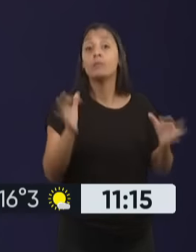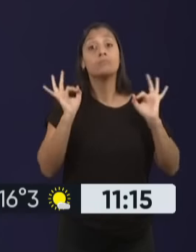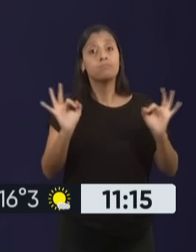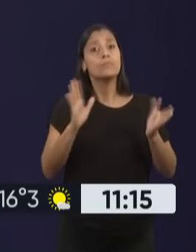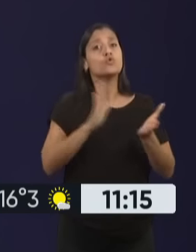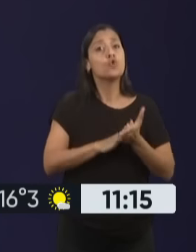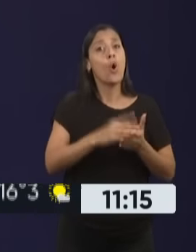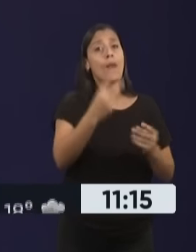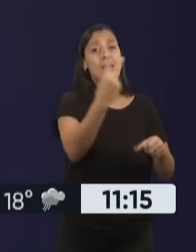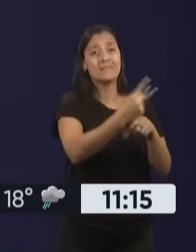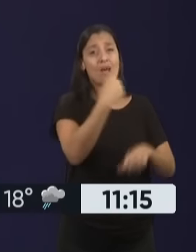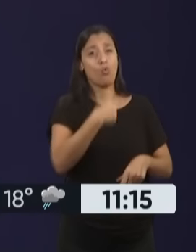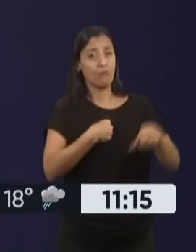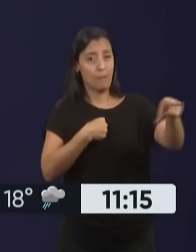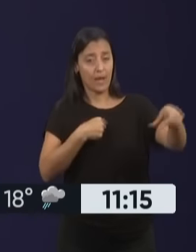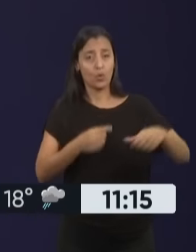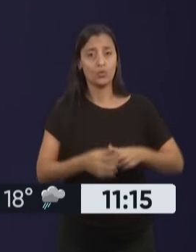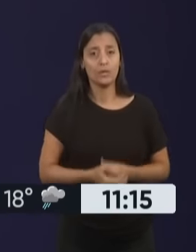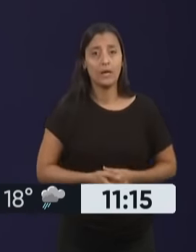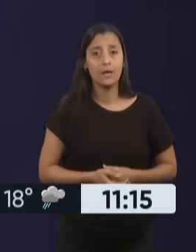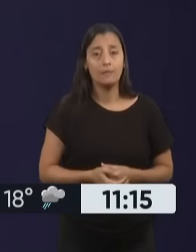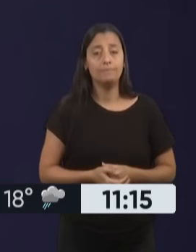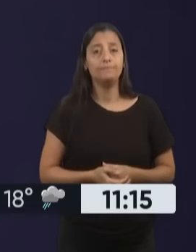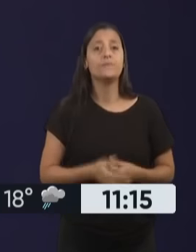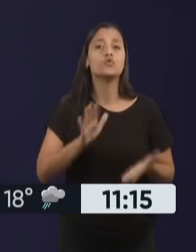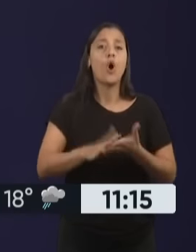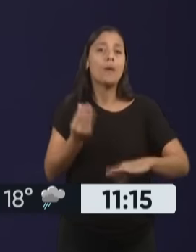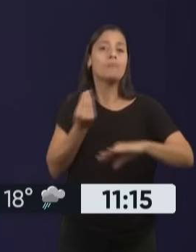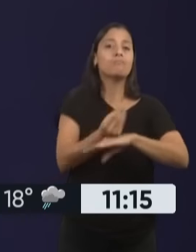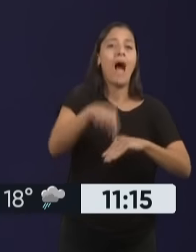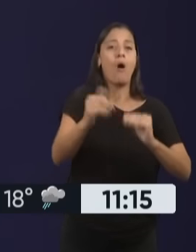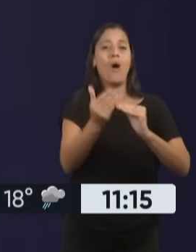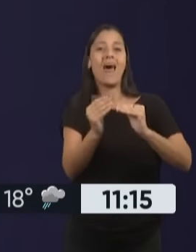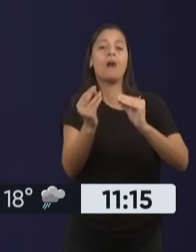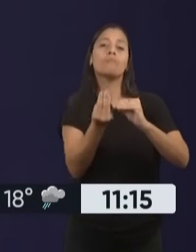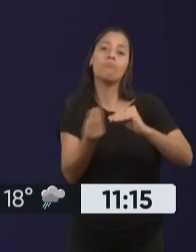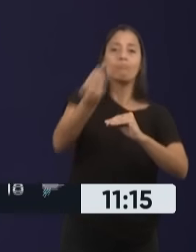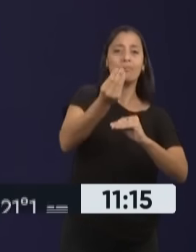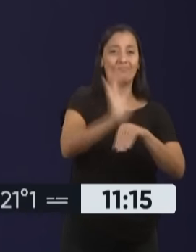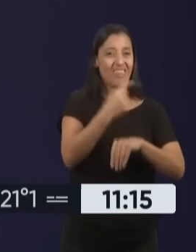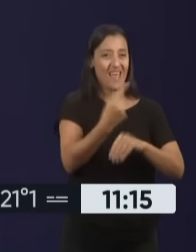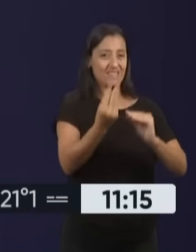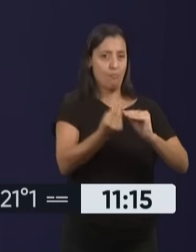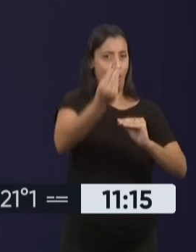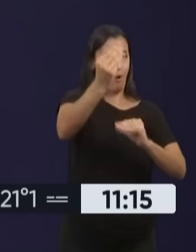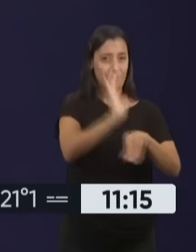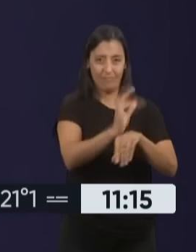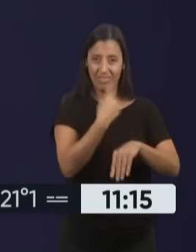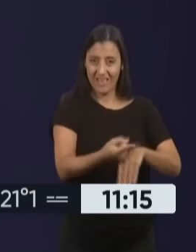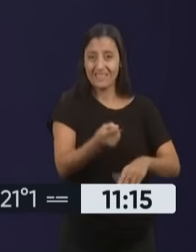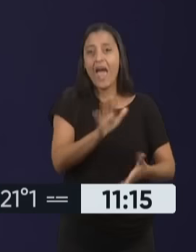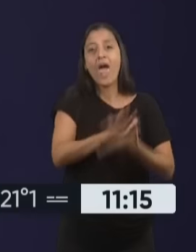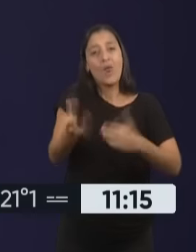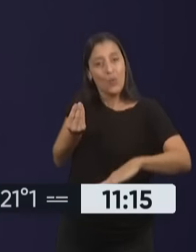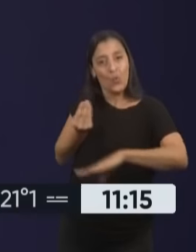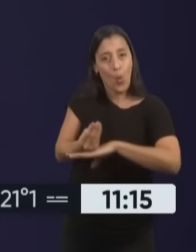a la la segunda parte de tu pregunta cambio de rangos no lo dijiste pero entiendo que te referías a la